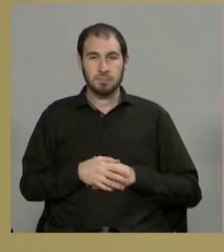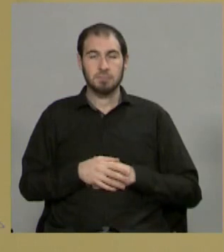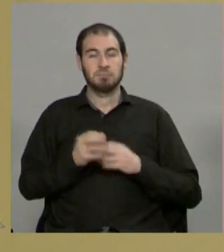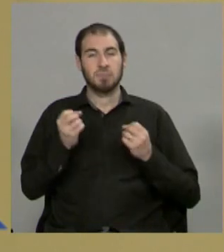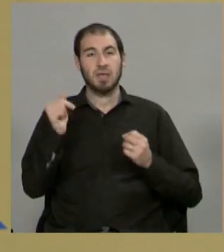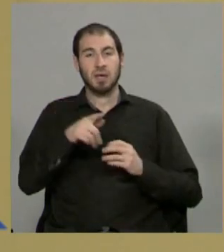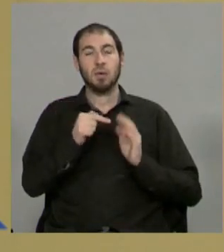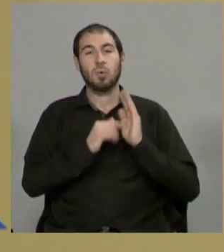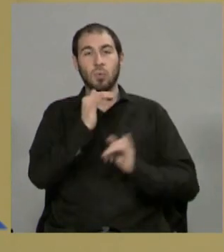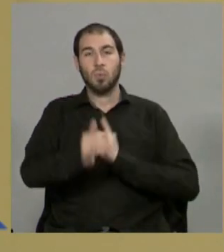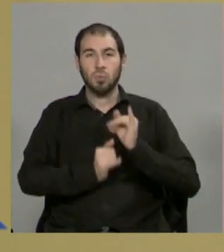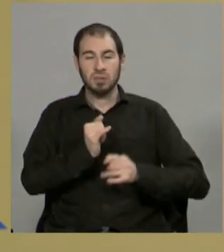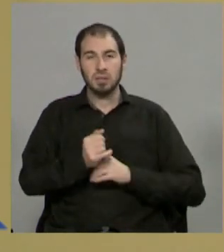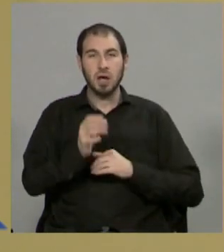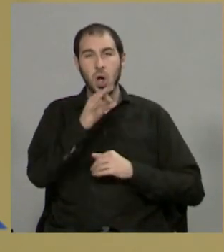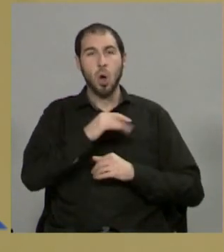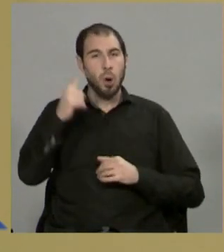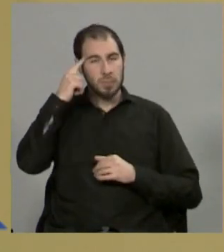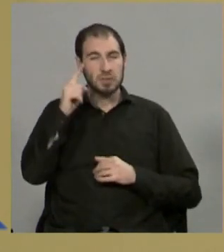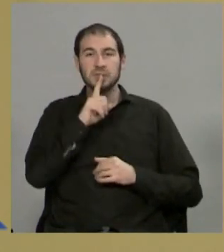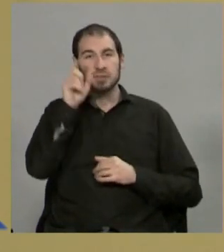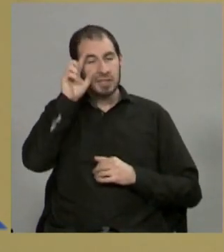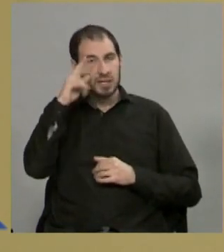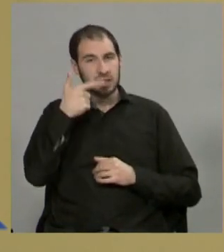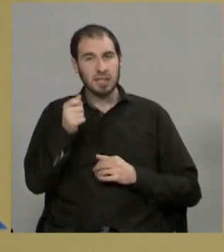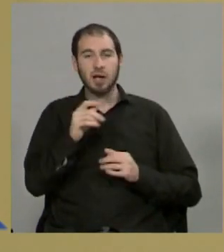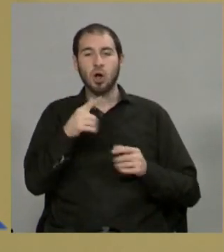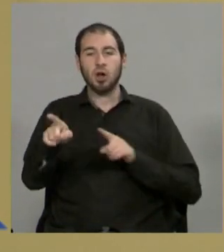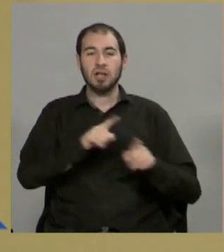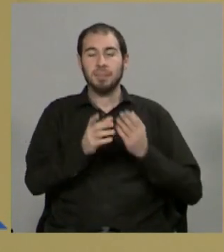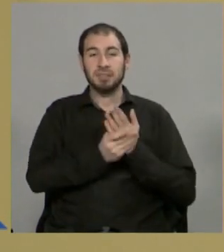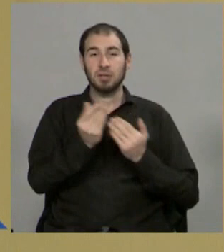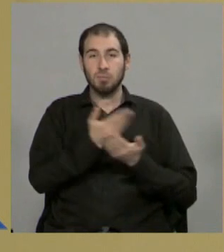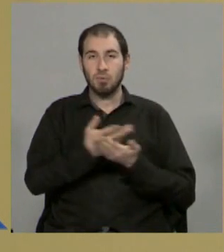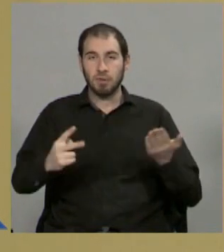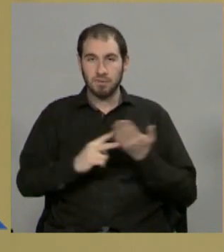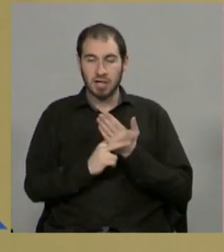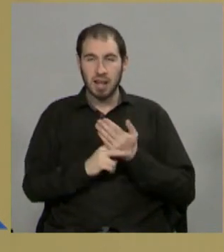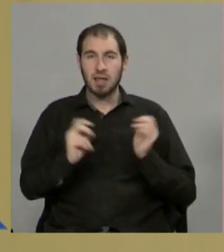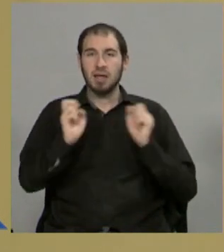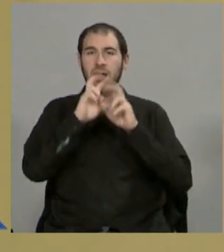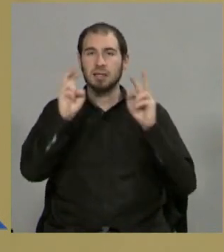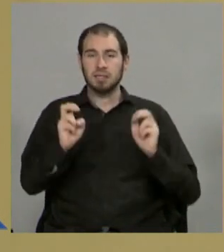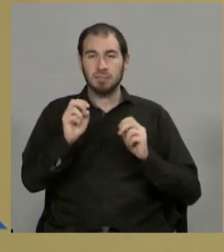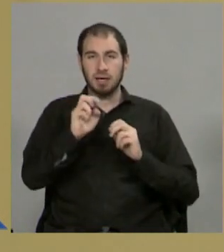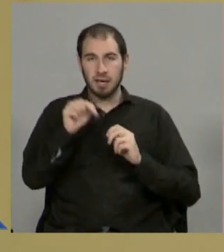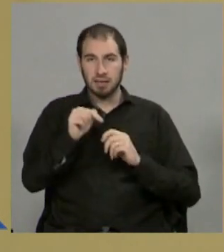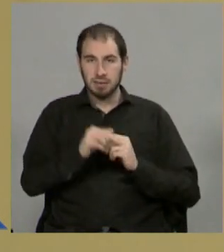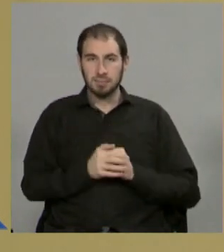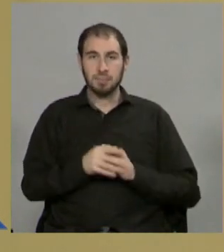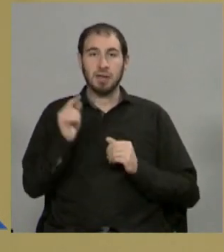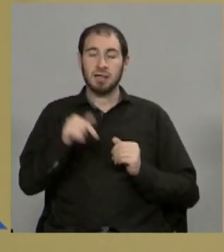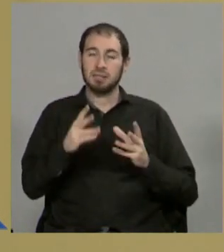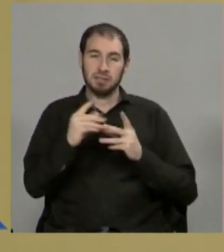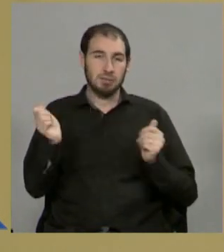Bien, ahí compartíamos entonces lo que opinaba Teresa Day, la coordinadora del Ministerio Público Fiscal, sobre este caso. Y para ya